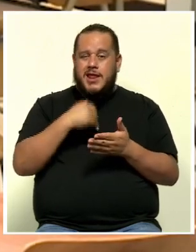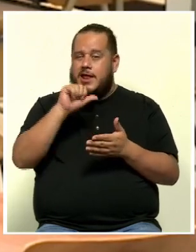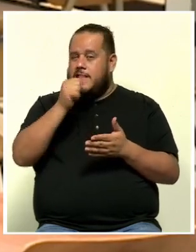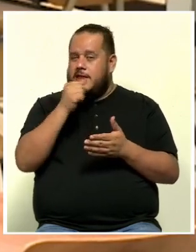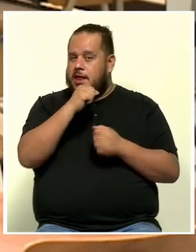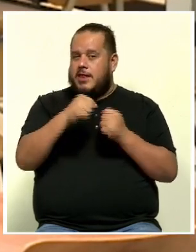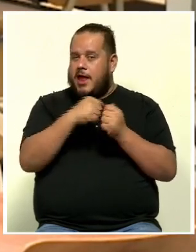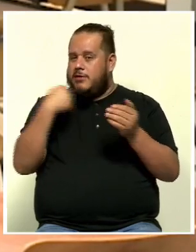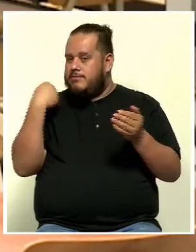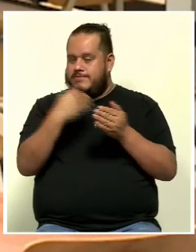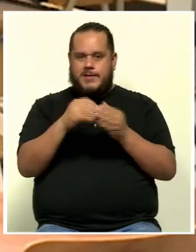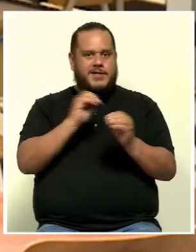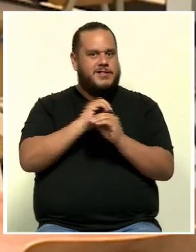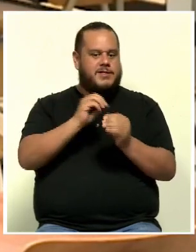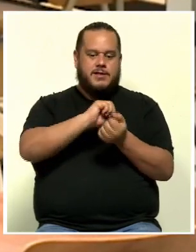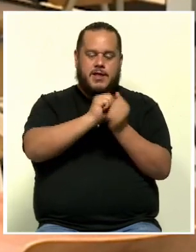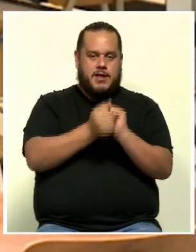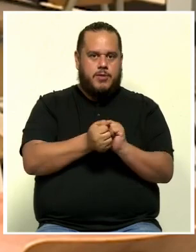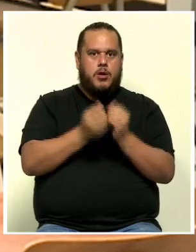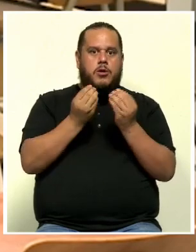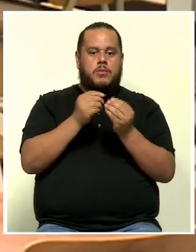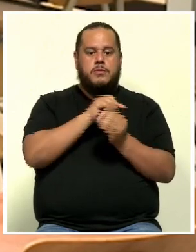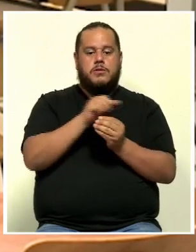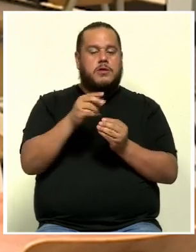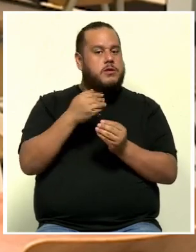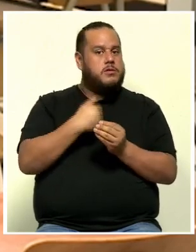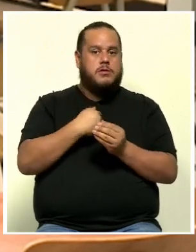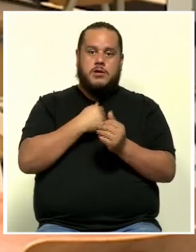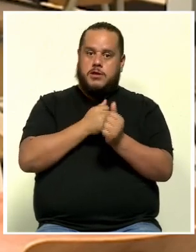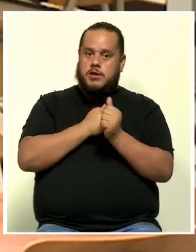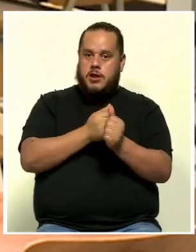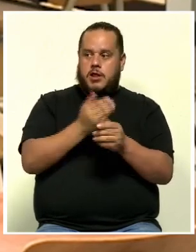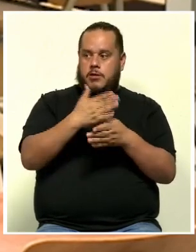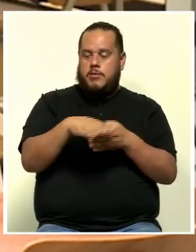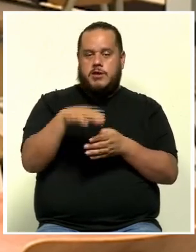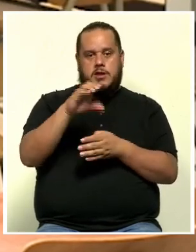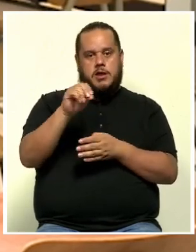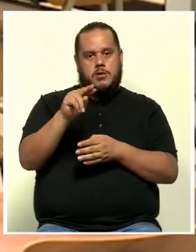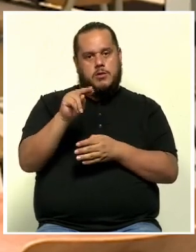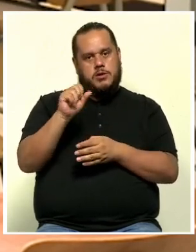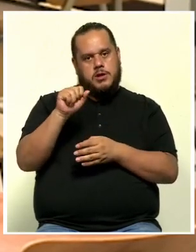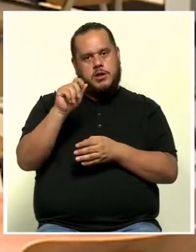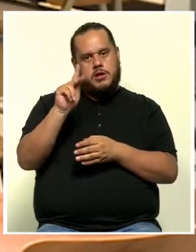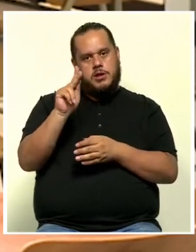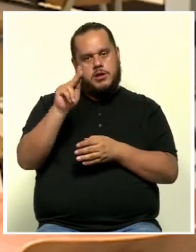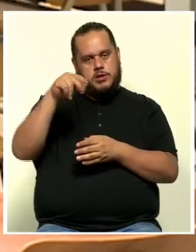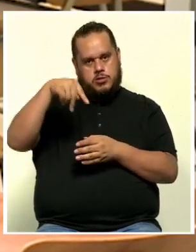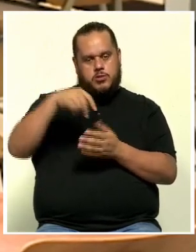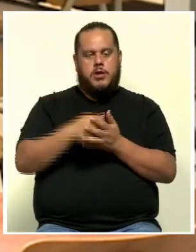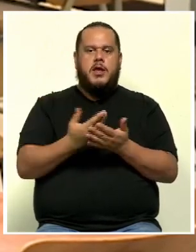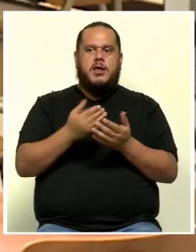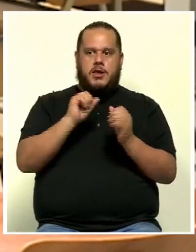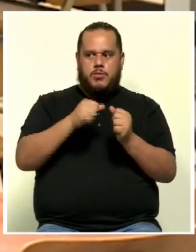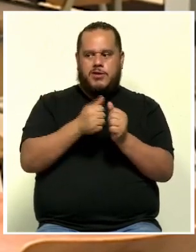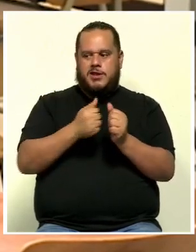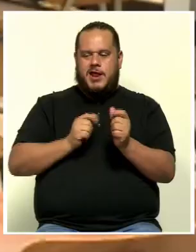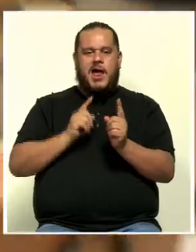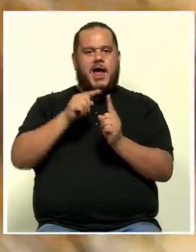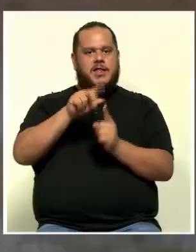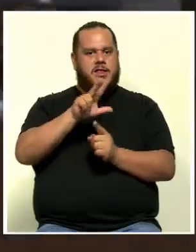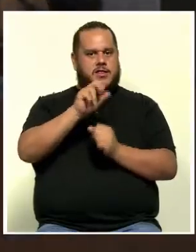actualizarse. Muchos de ellos no tienen seguimiento por parte del CONESUP y actualizar uno de ellos podría tardar hasta 3